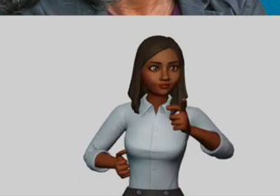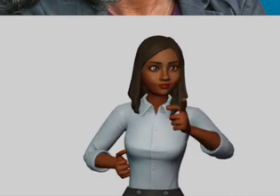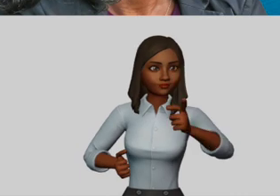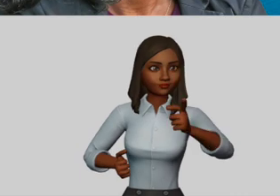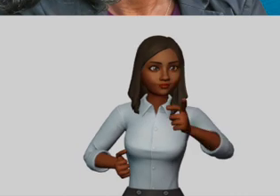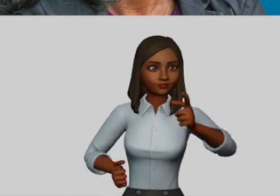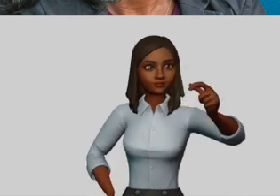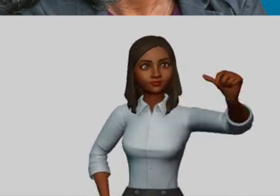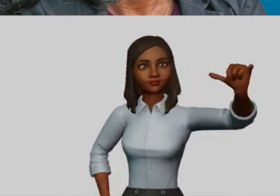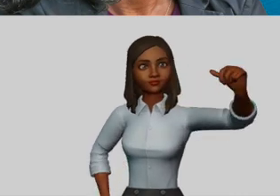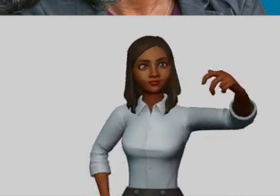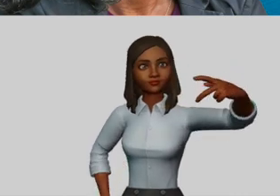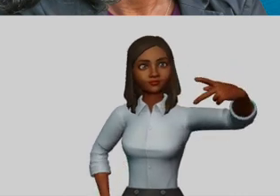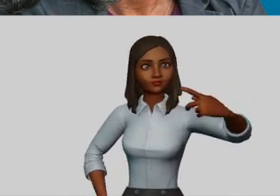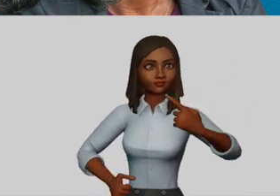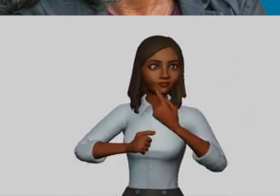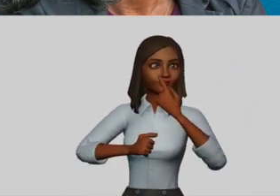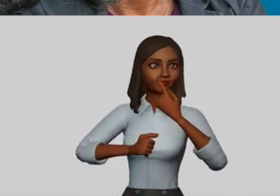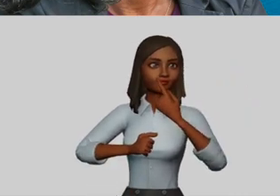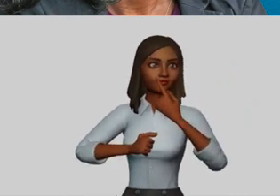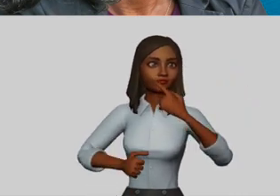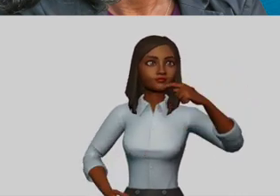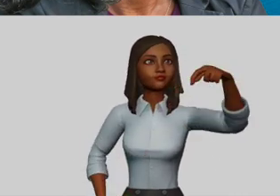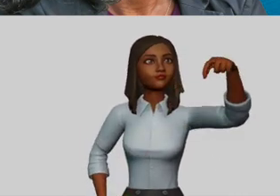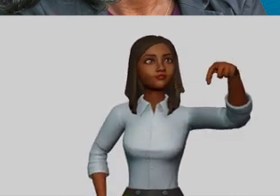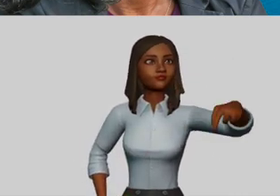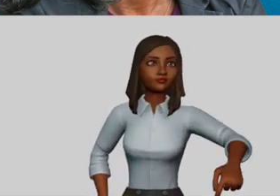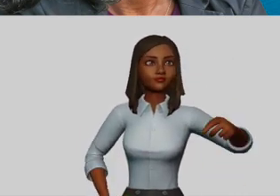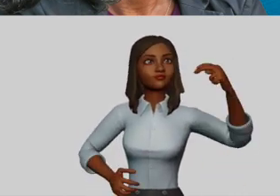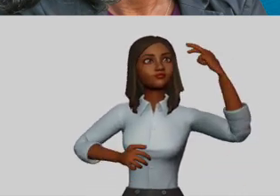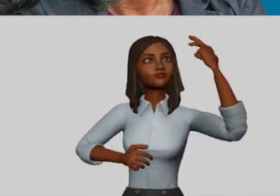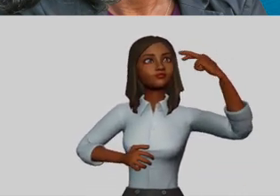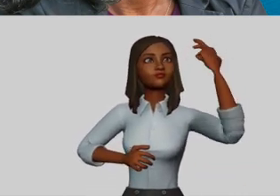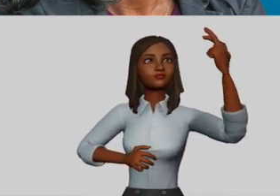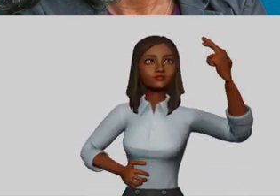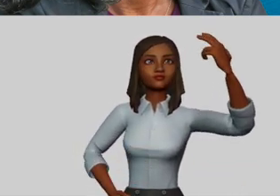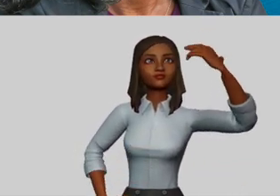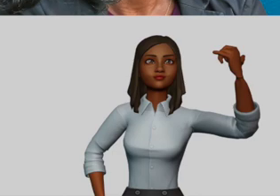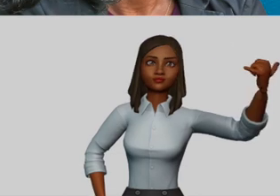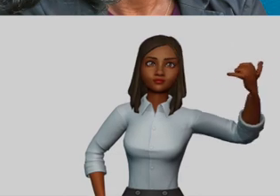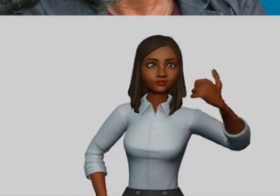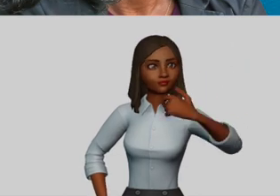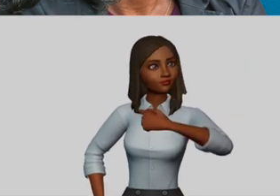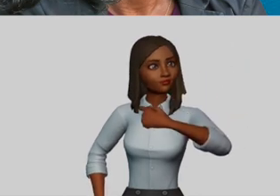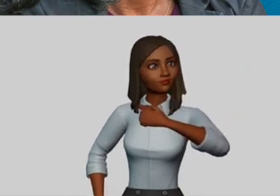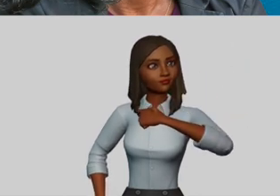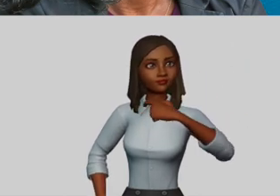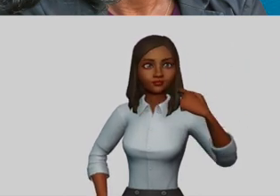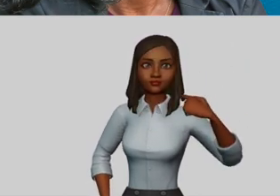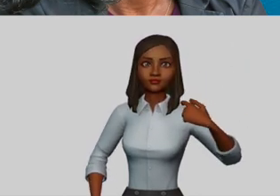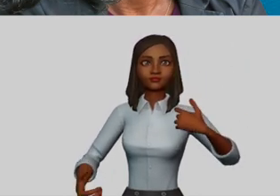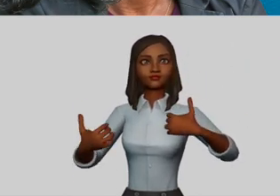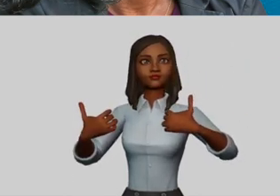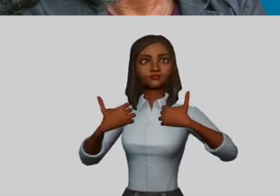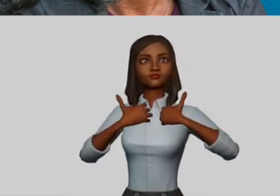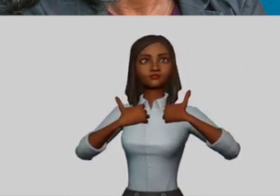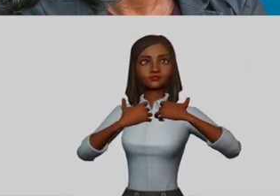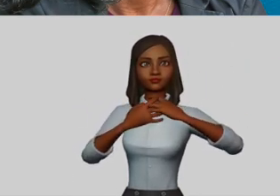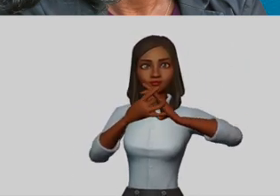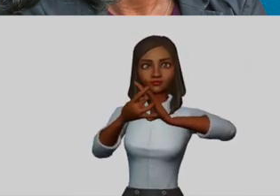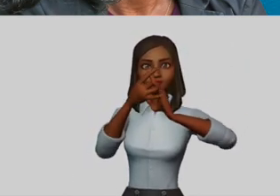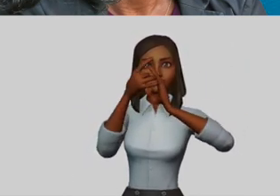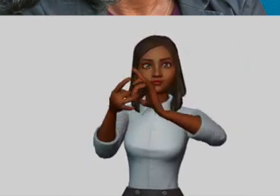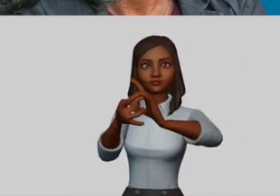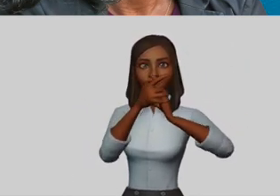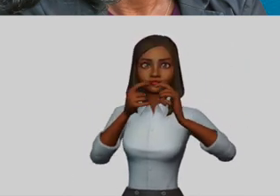seguimos usando ese tipo de información para crecer the data set, para después ir a los Google in